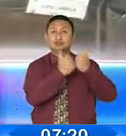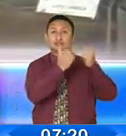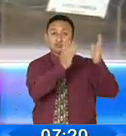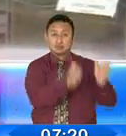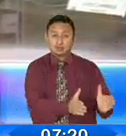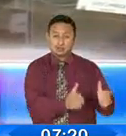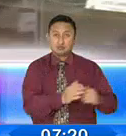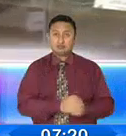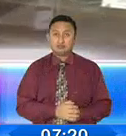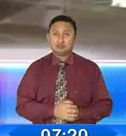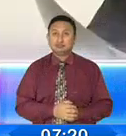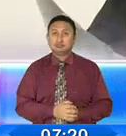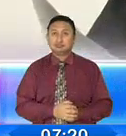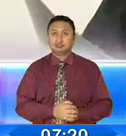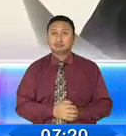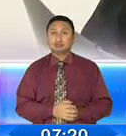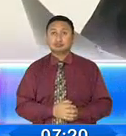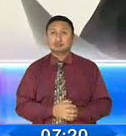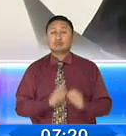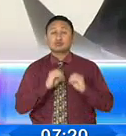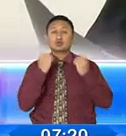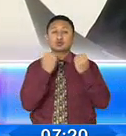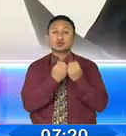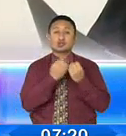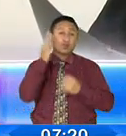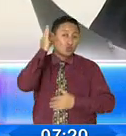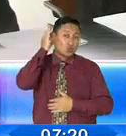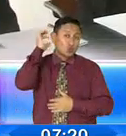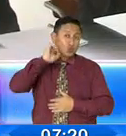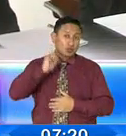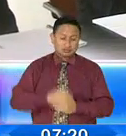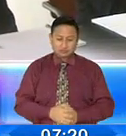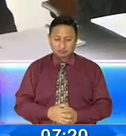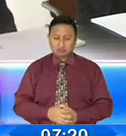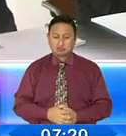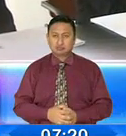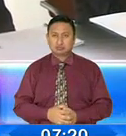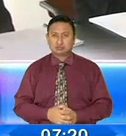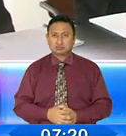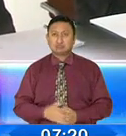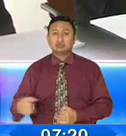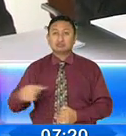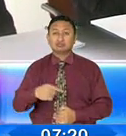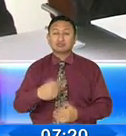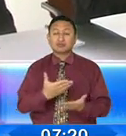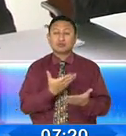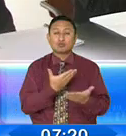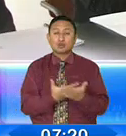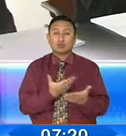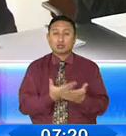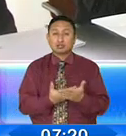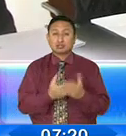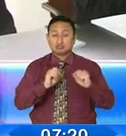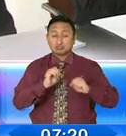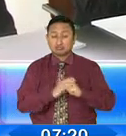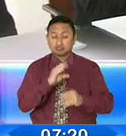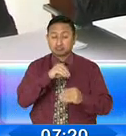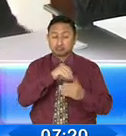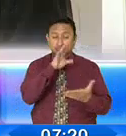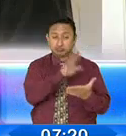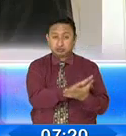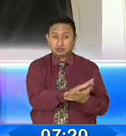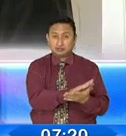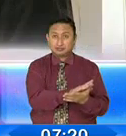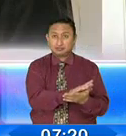tratamiento. Organizaciones feministas y de mujeres presentaron al organismo varias propuestas para que sean incluidas. El